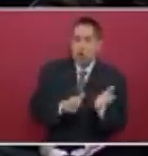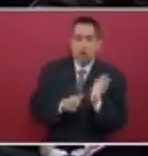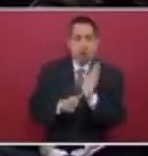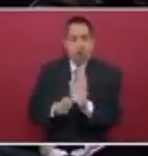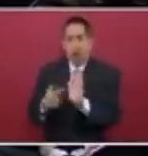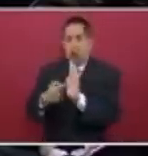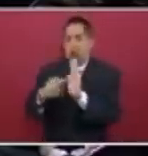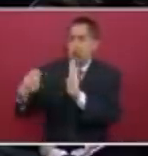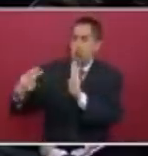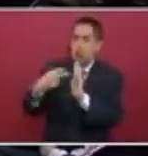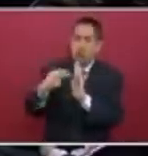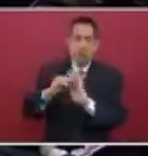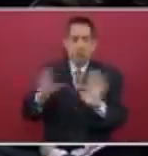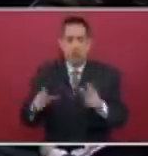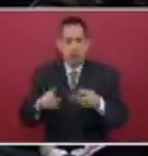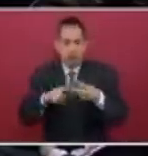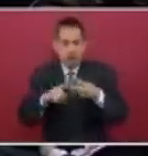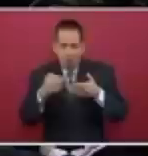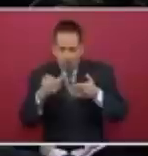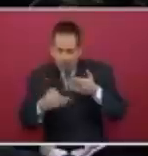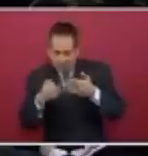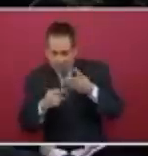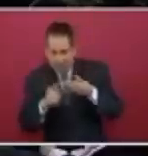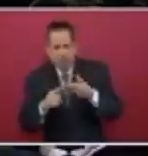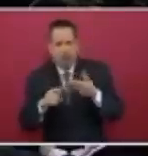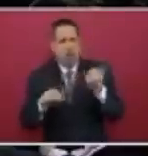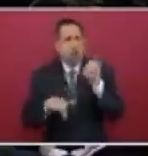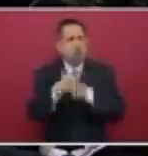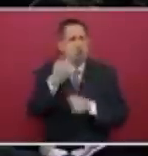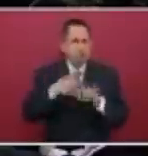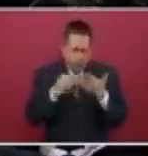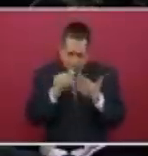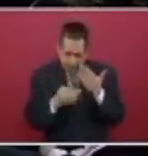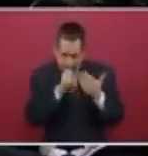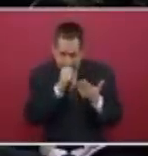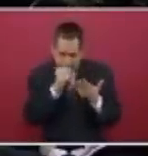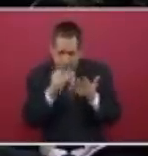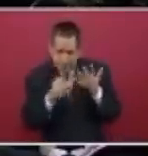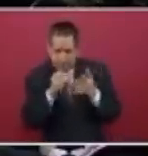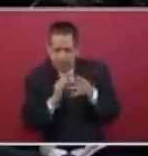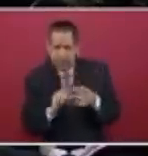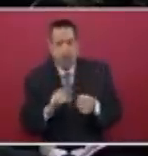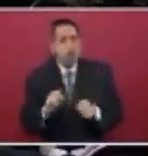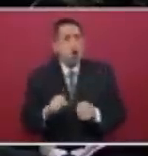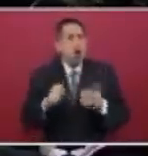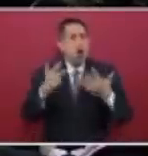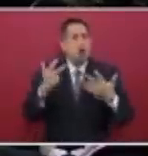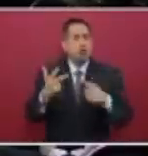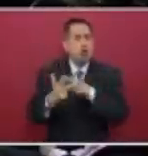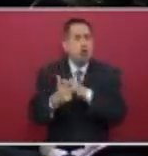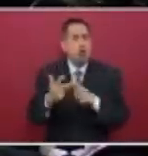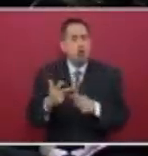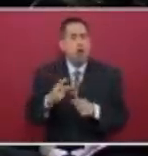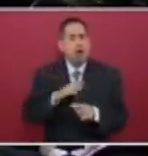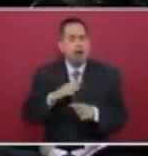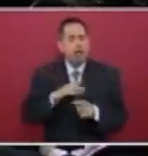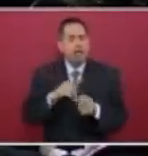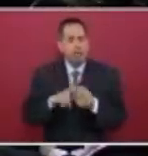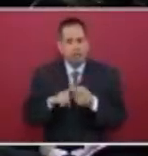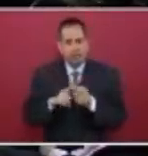casos que tienen información incompleta son alrededor de 12 y otros 8 casos que tienen